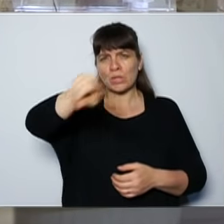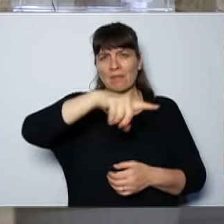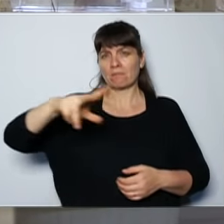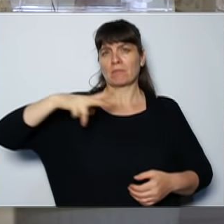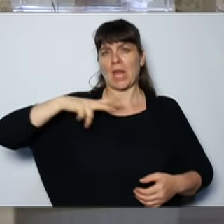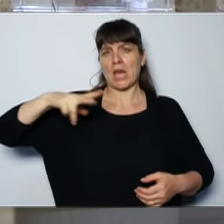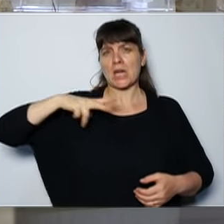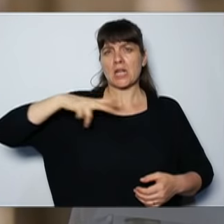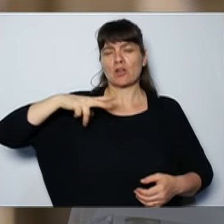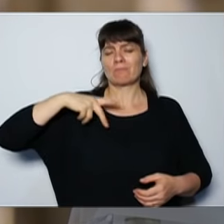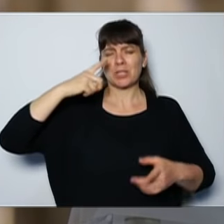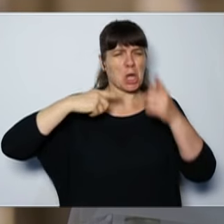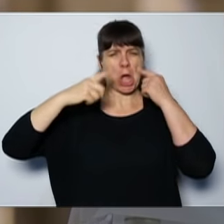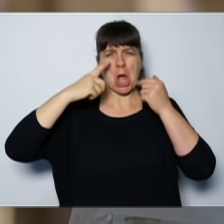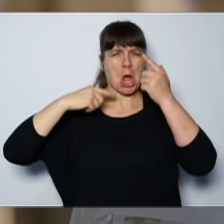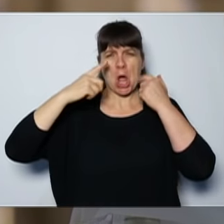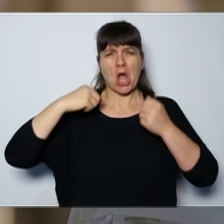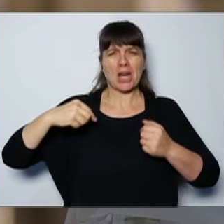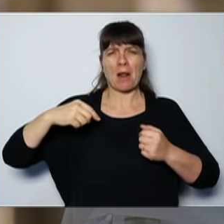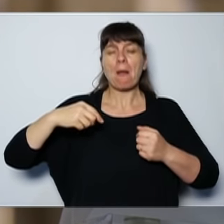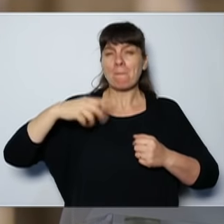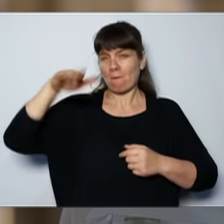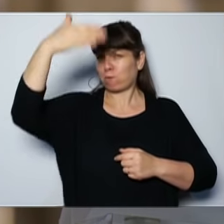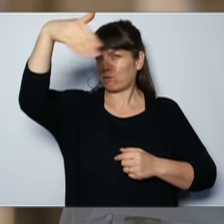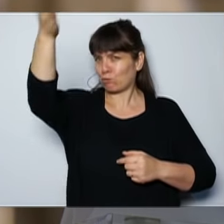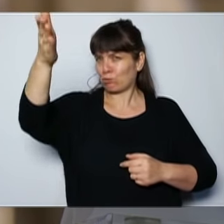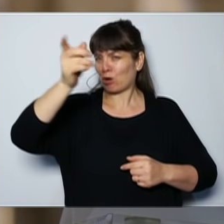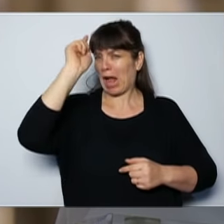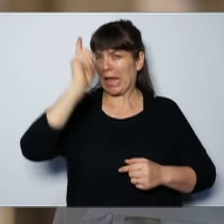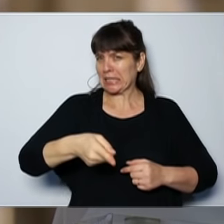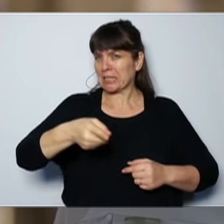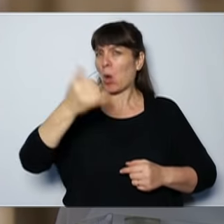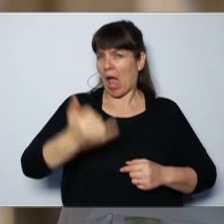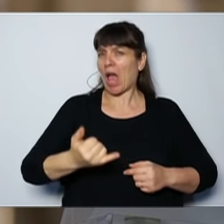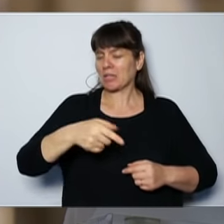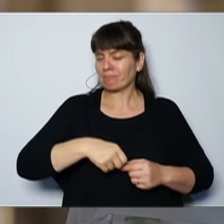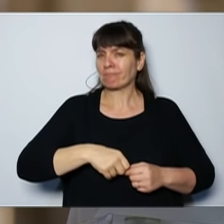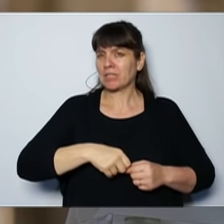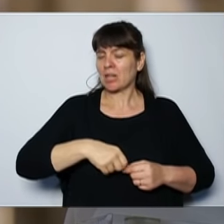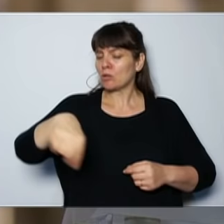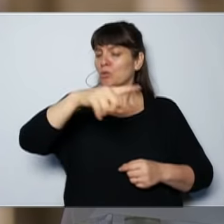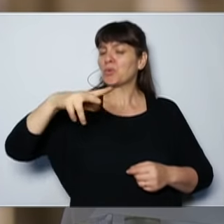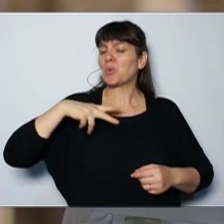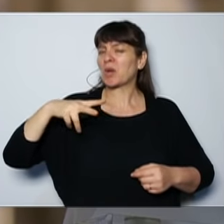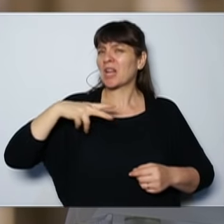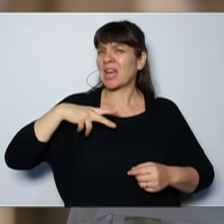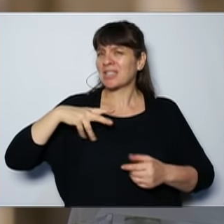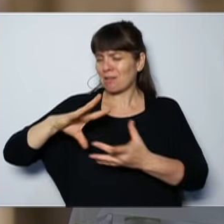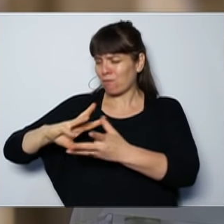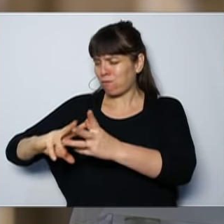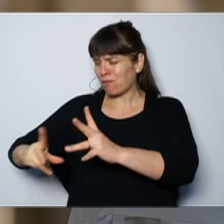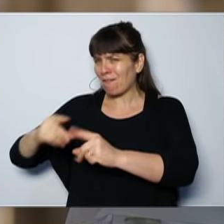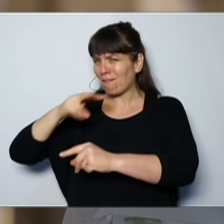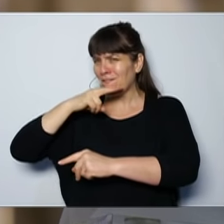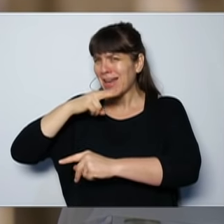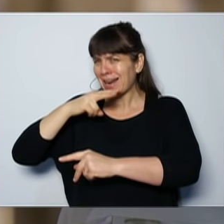Ustedes, los ricos, lloren y giman por las desgracias que les van a sobrevenir, porque sus riquezas se han